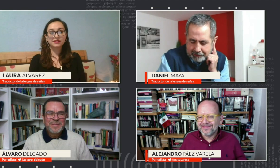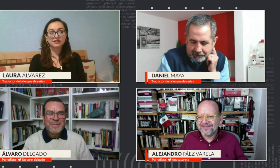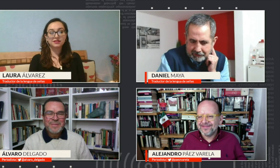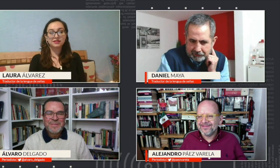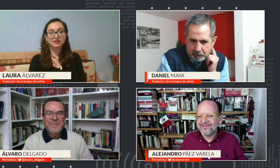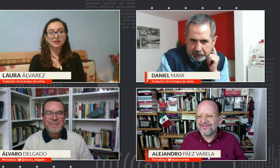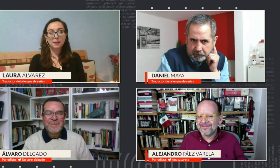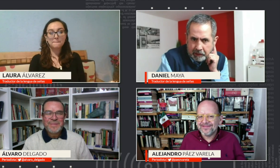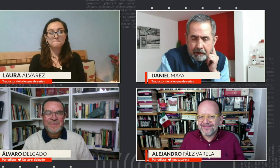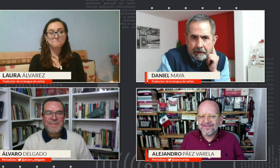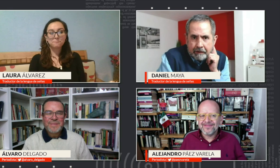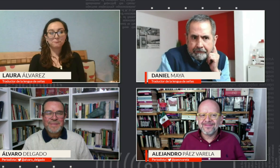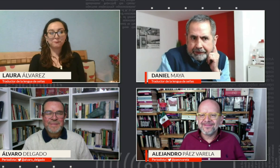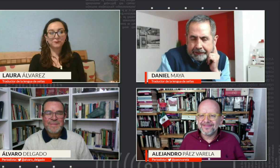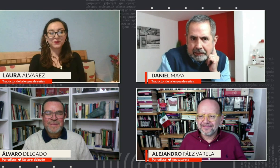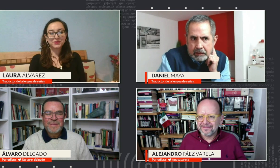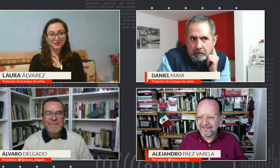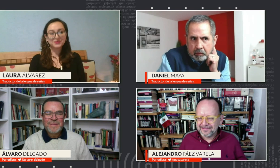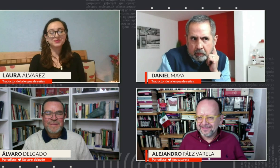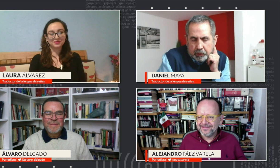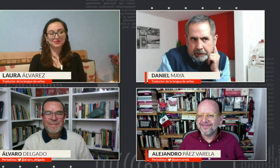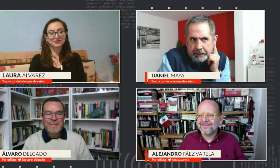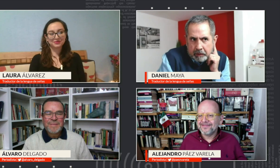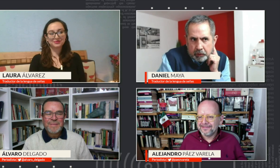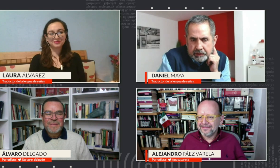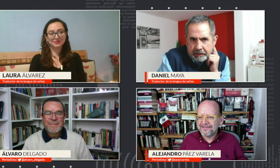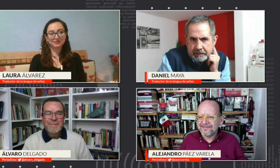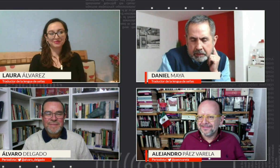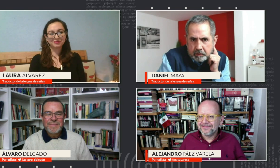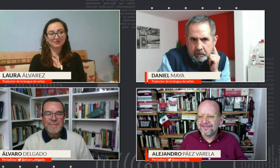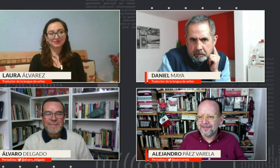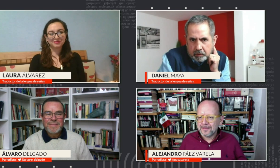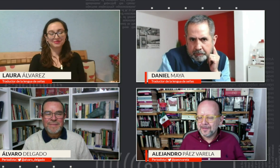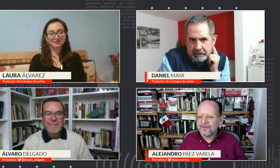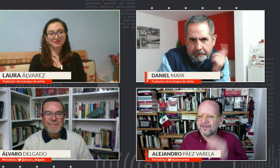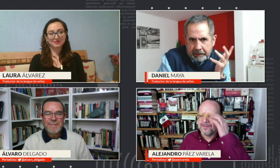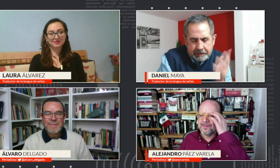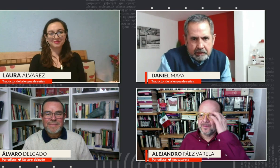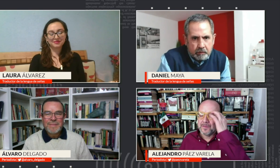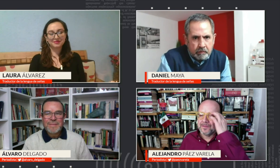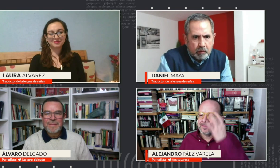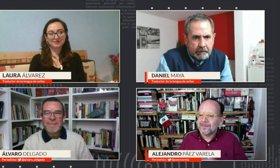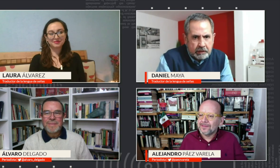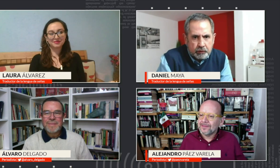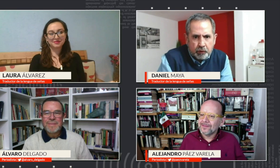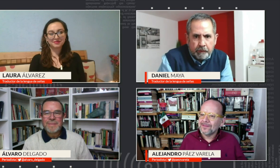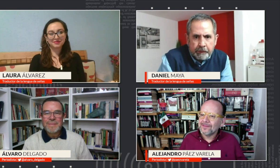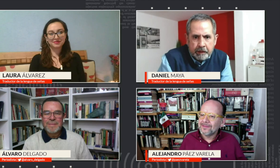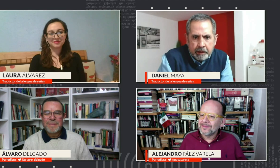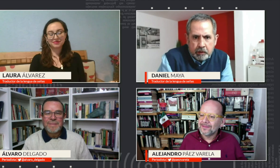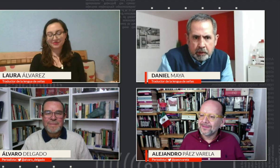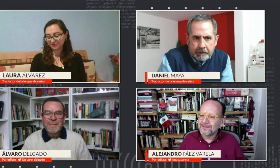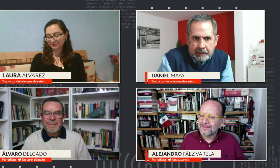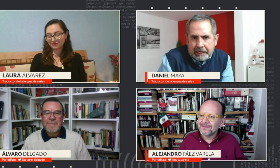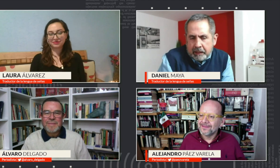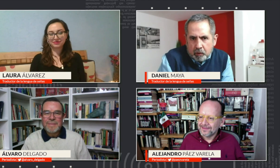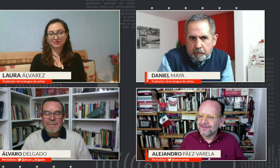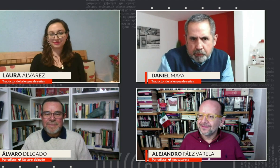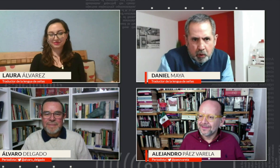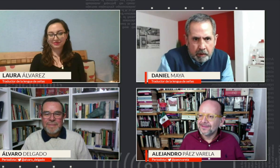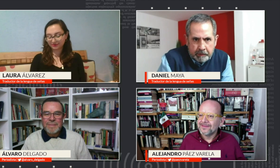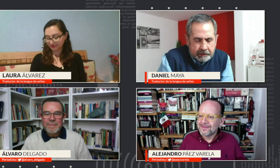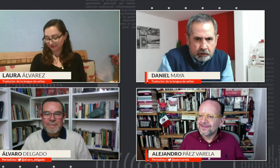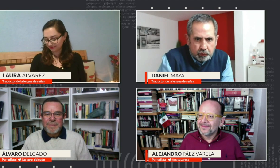orgullo y satisfacción personal. Fíjate que hace como cuando yo tendría 12, 13 años, yo empecé a aprender señas con un vecino sordo y una vez